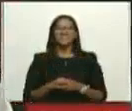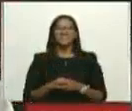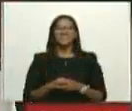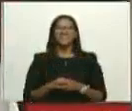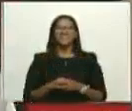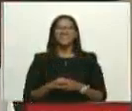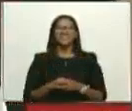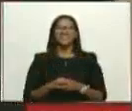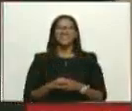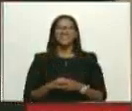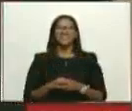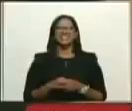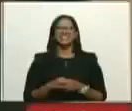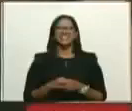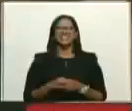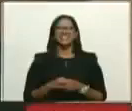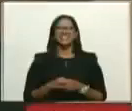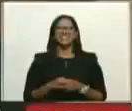Eso.